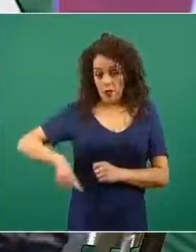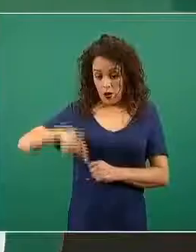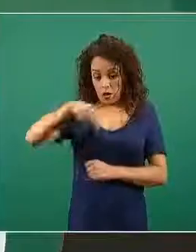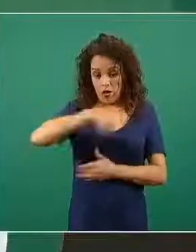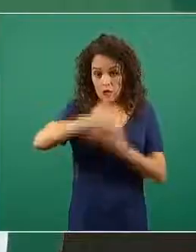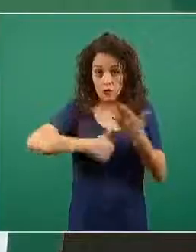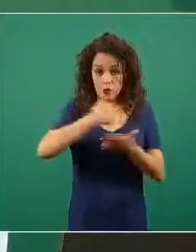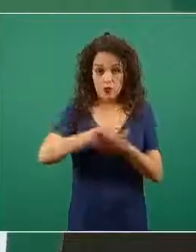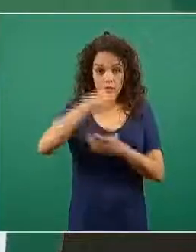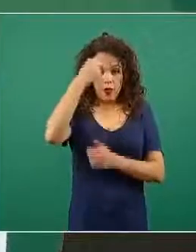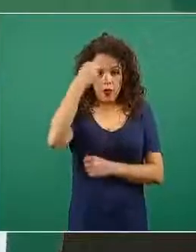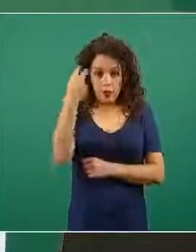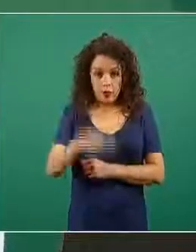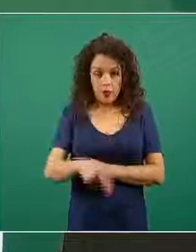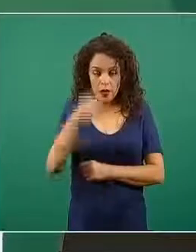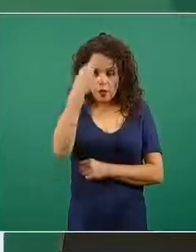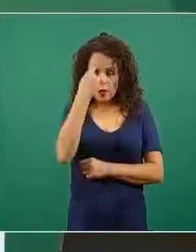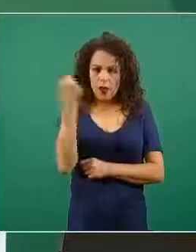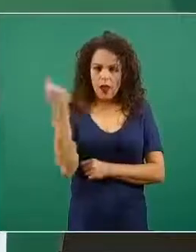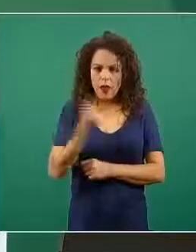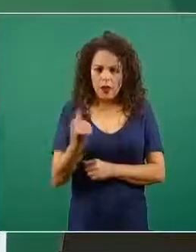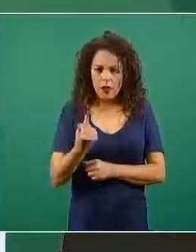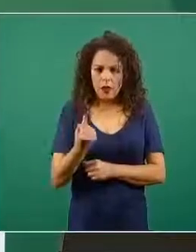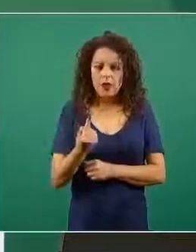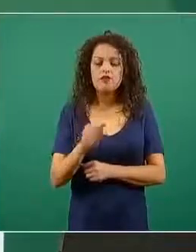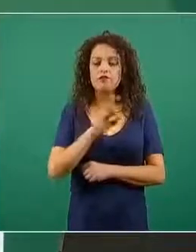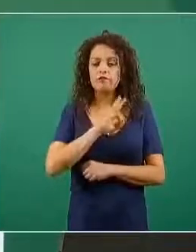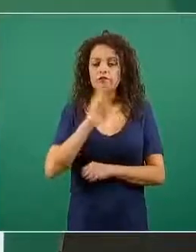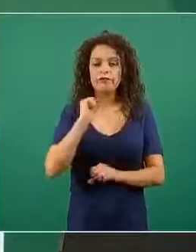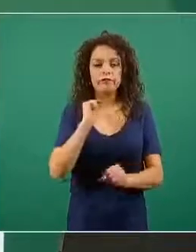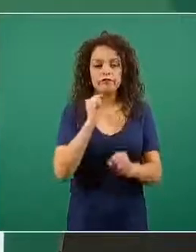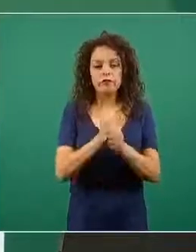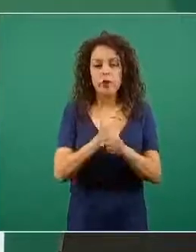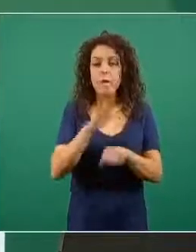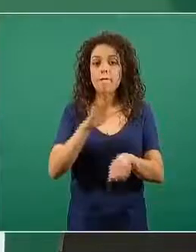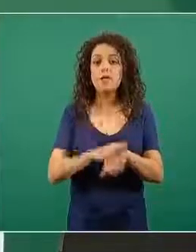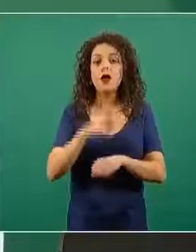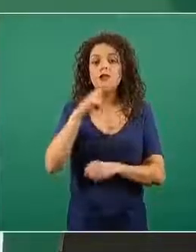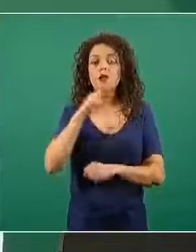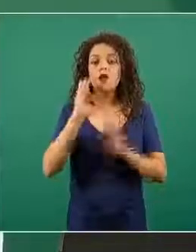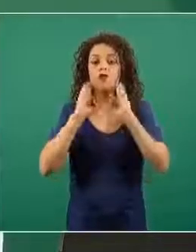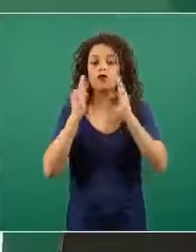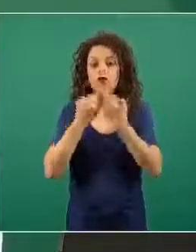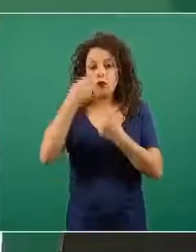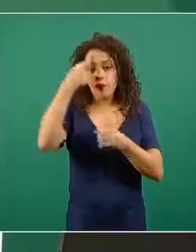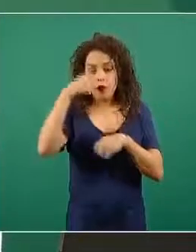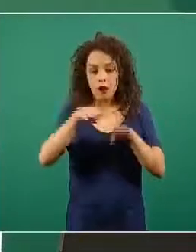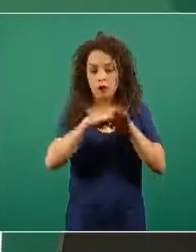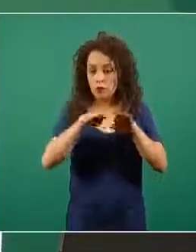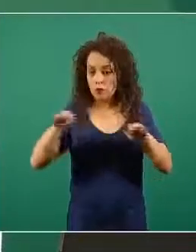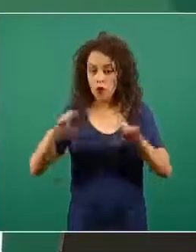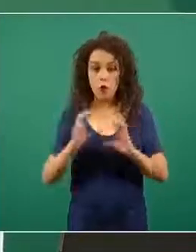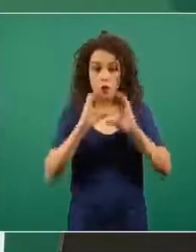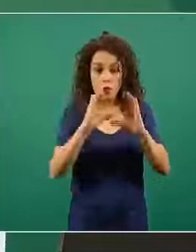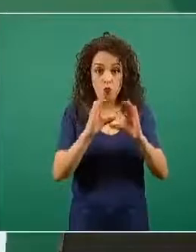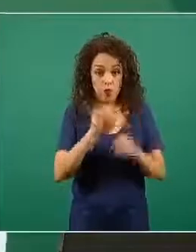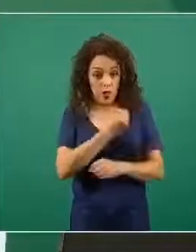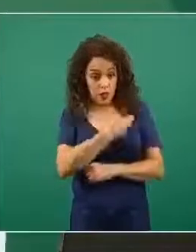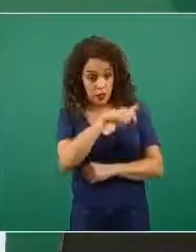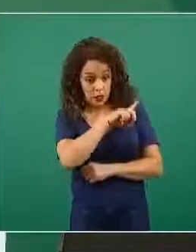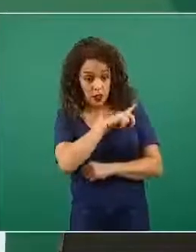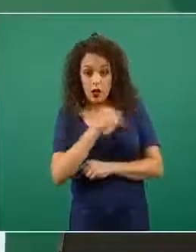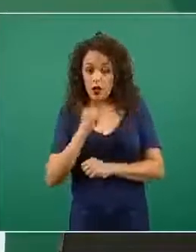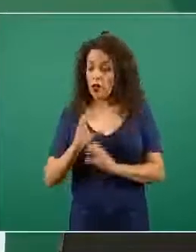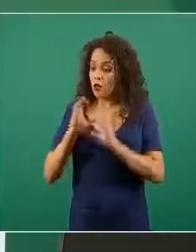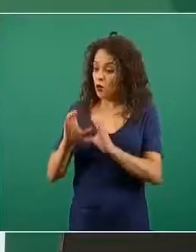México, para encontrar el mejor de los equilibrios entre el cuidado de la salud pública y el